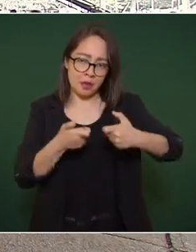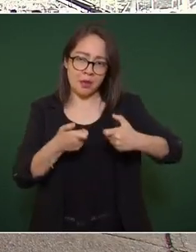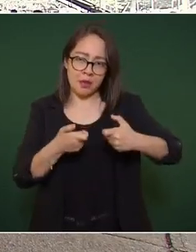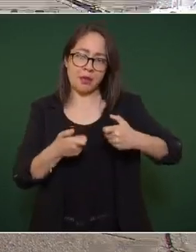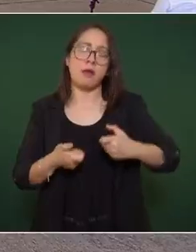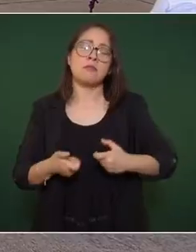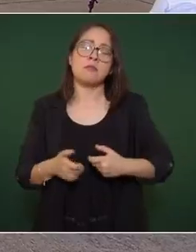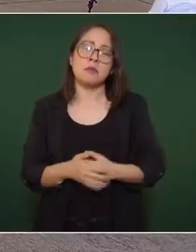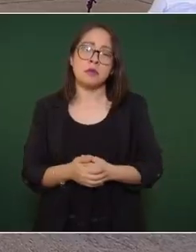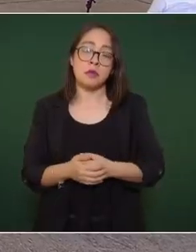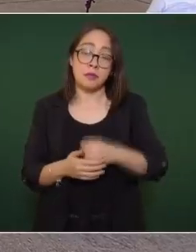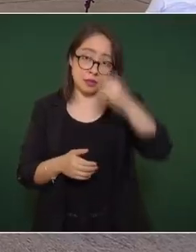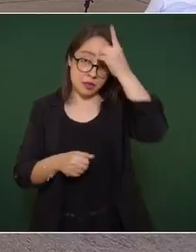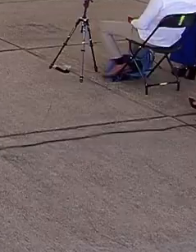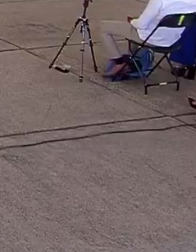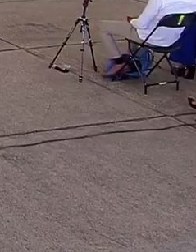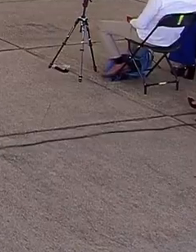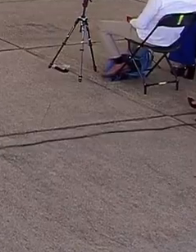la directora del SAT,